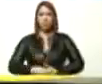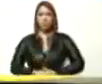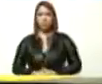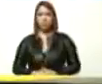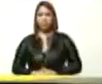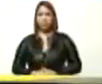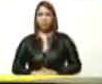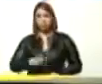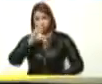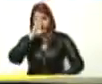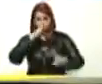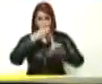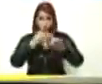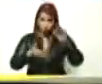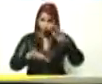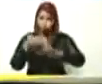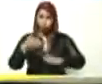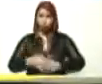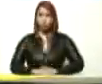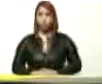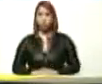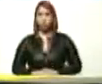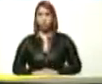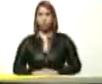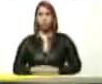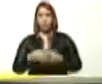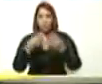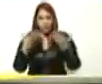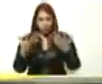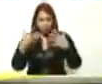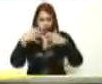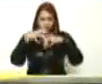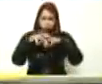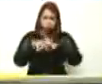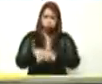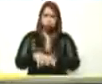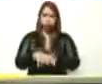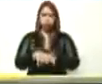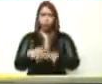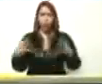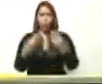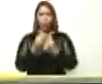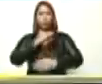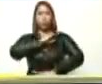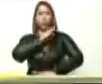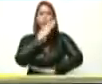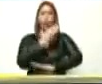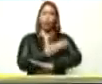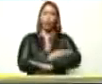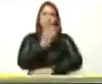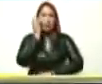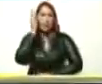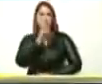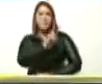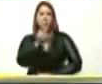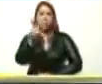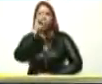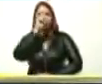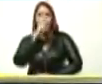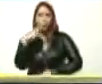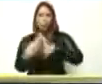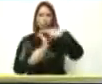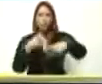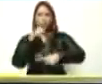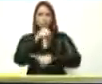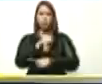ir, a amalgamar, con todo el poder, que hemos creado, en veintidós años, de revolución,